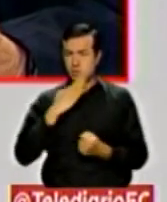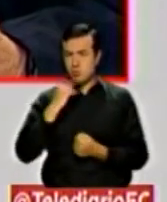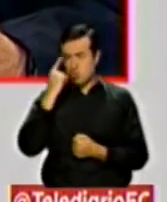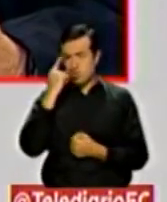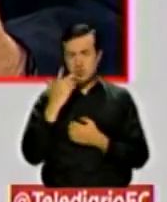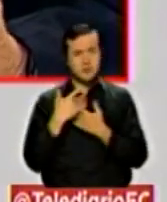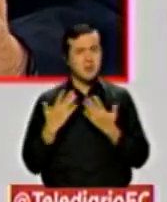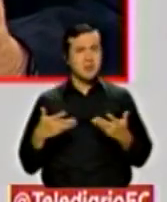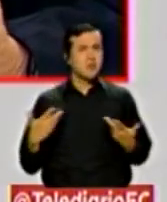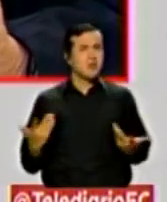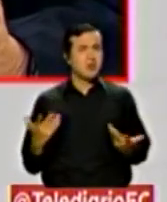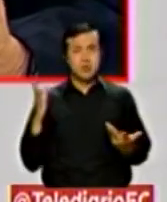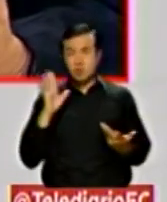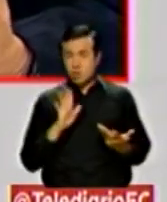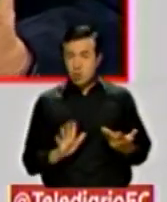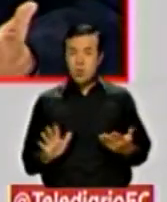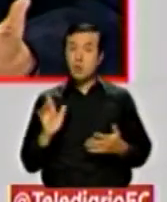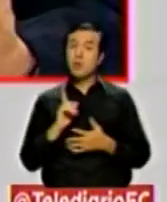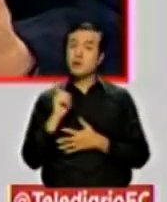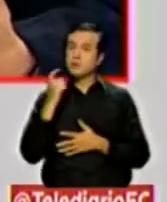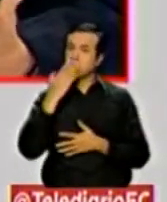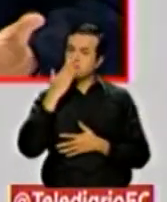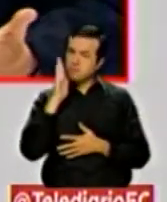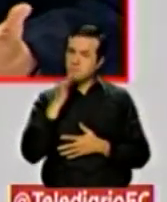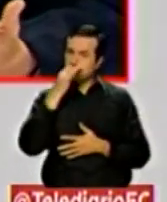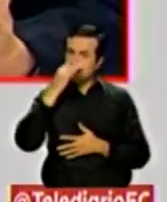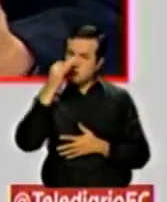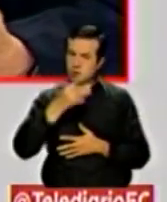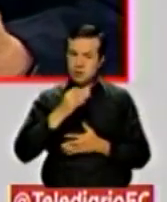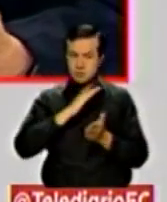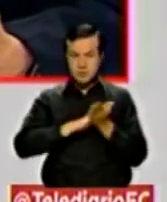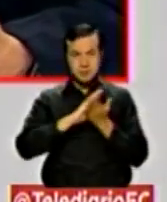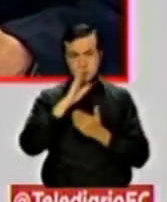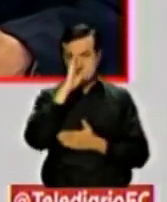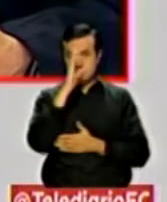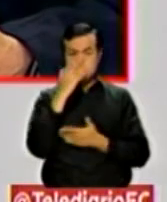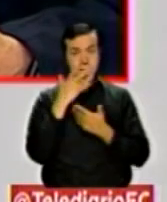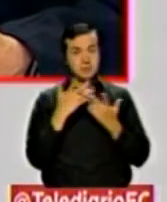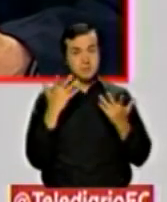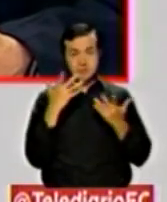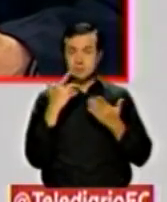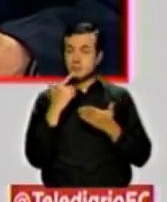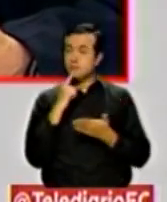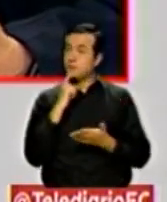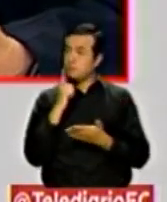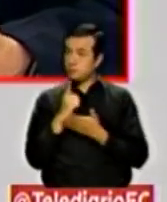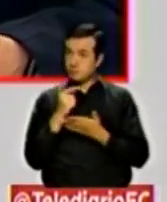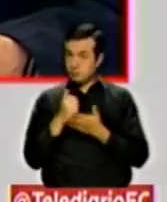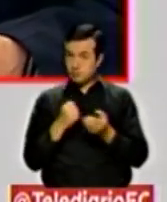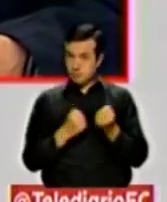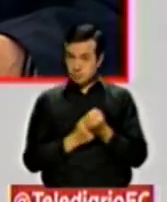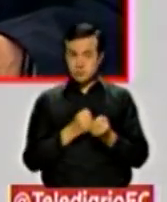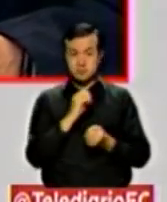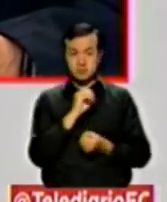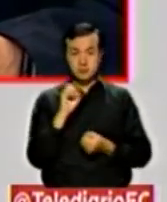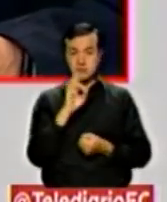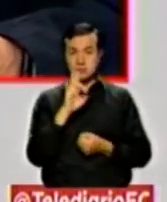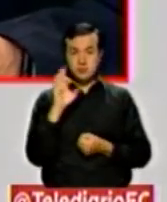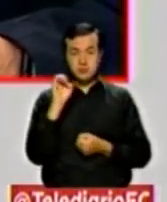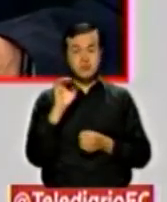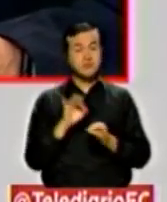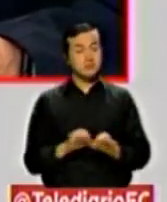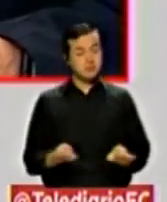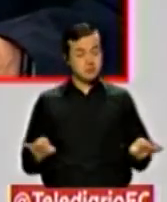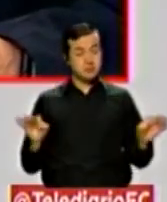que el país requiere verdad, transparencia, y en eso puede ayudar Sonia Holder. Una cosa